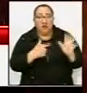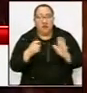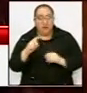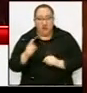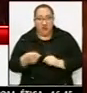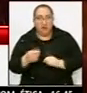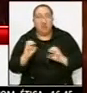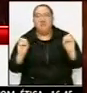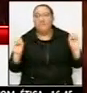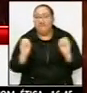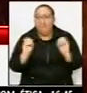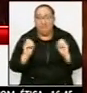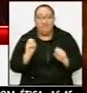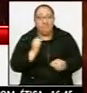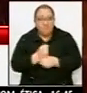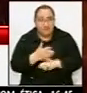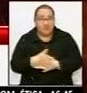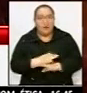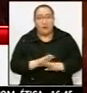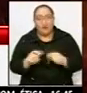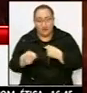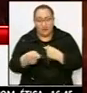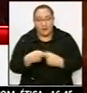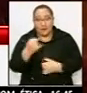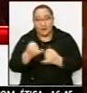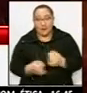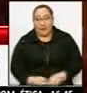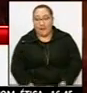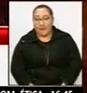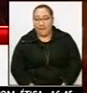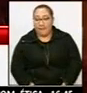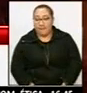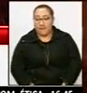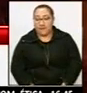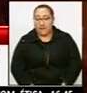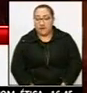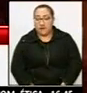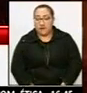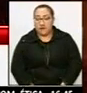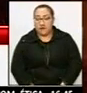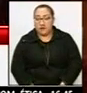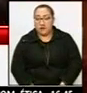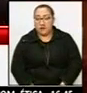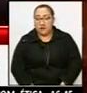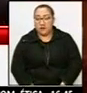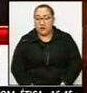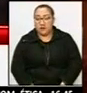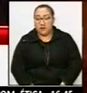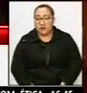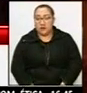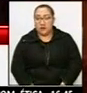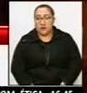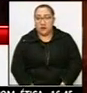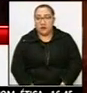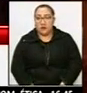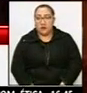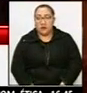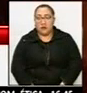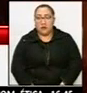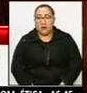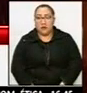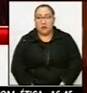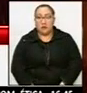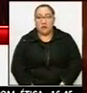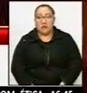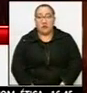tiene cero ejecución. Ya estamos al mes décimo de este año y tiene cero ejecución. Entonces, y lo mismo en la